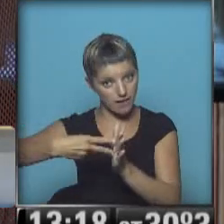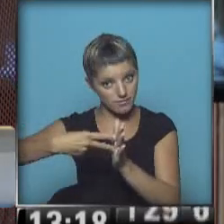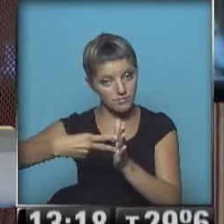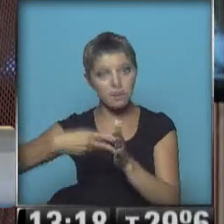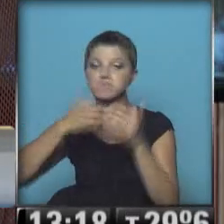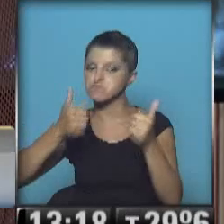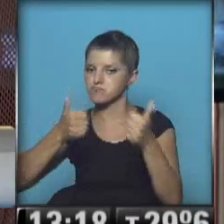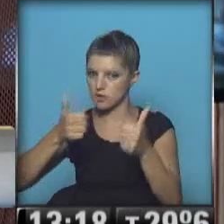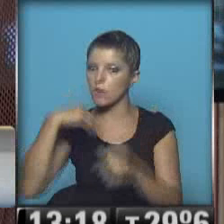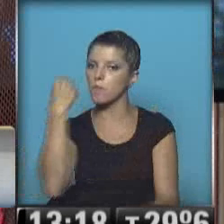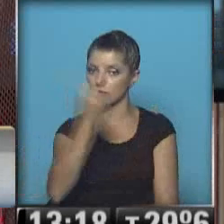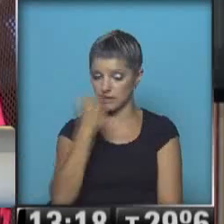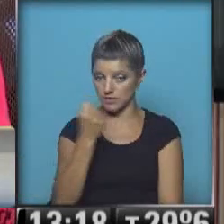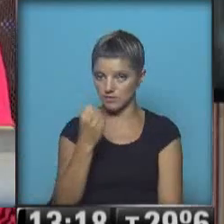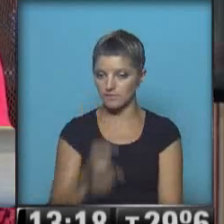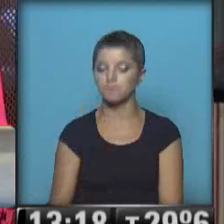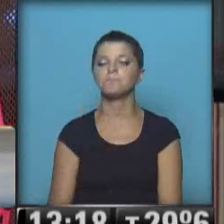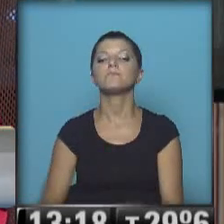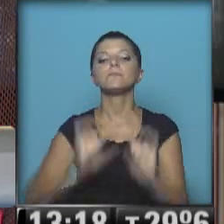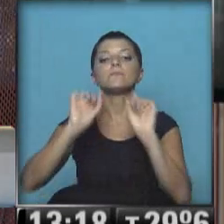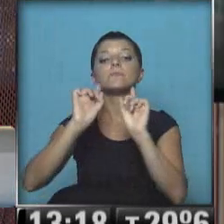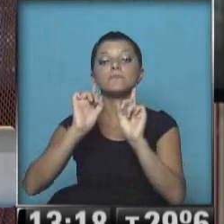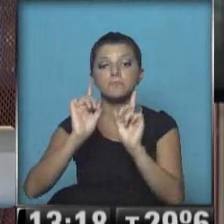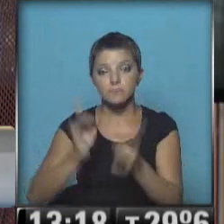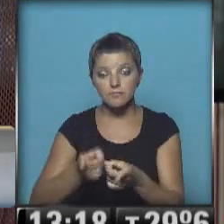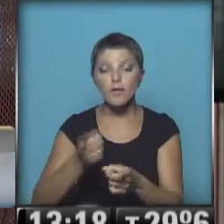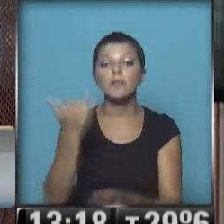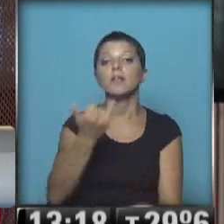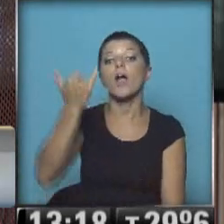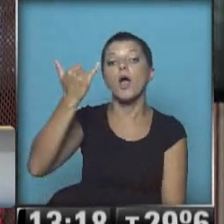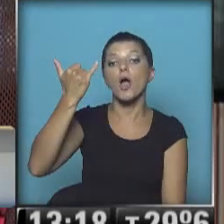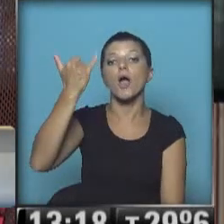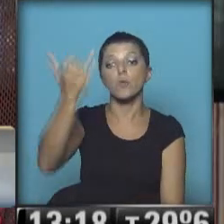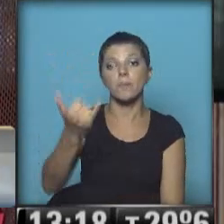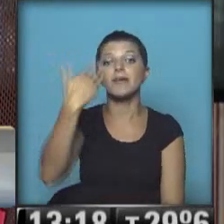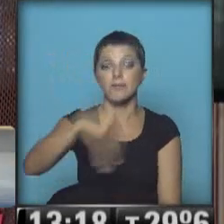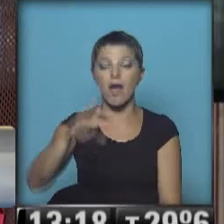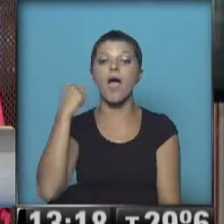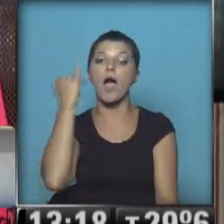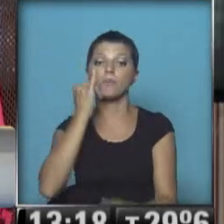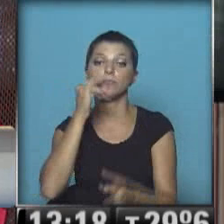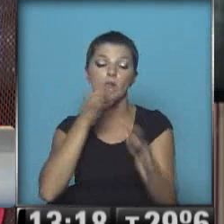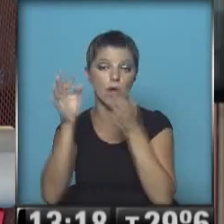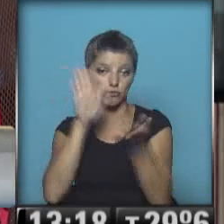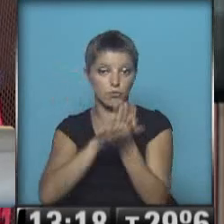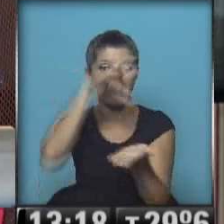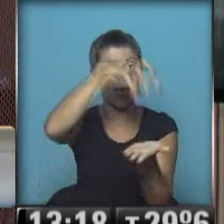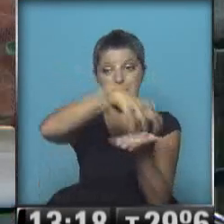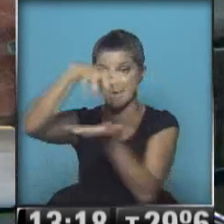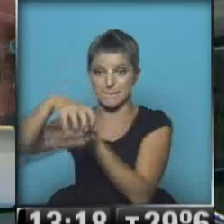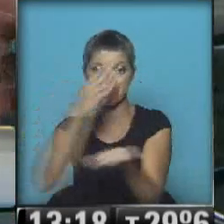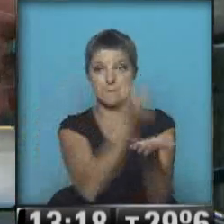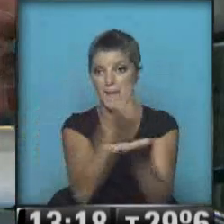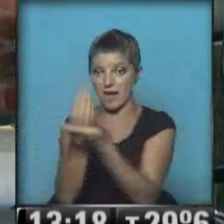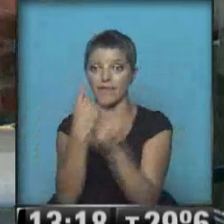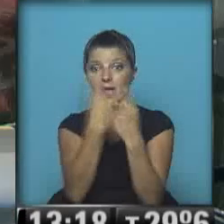y también el jueves cuando se Supuestamente si hablar de la apertura de las embajadas eh No no no llegaron